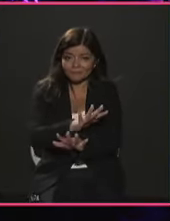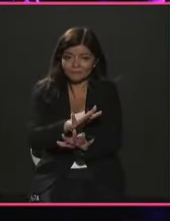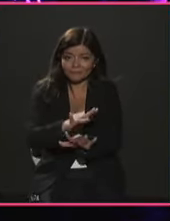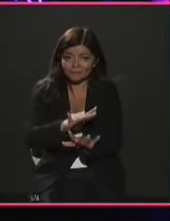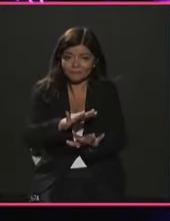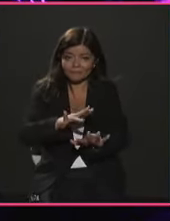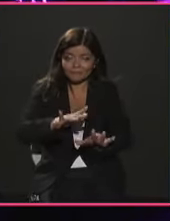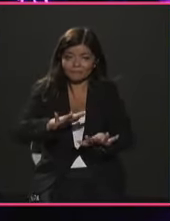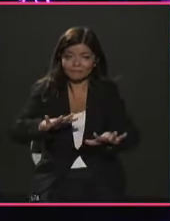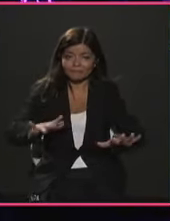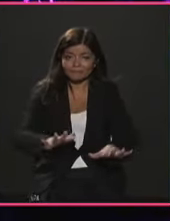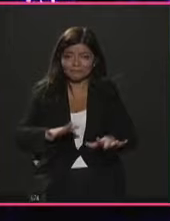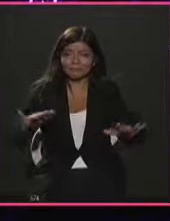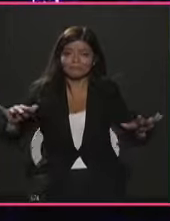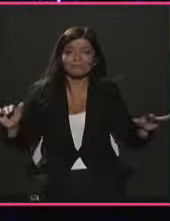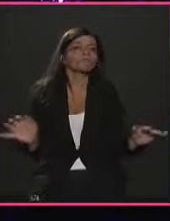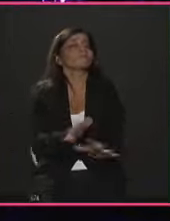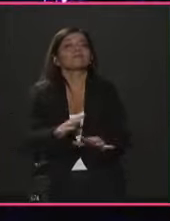pasados